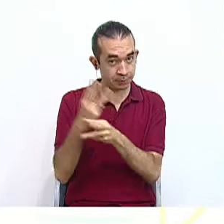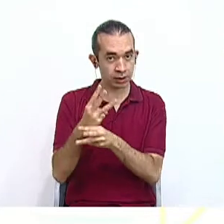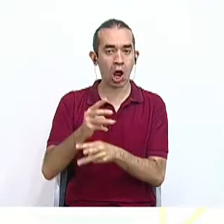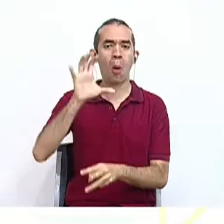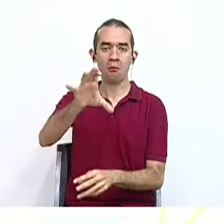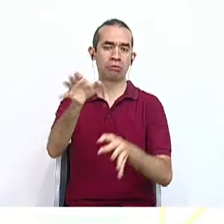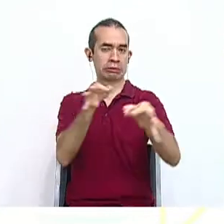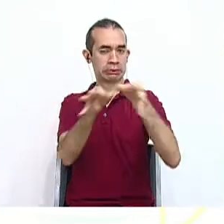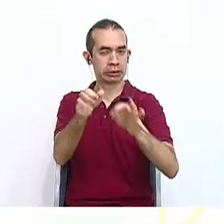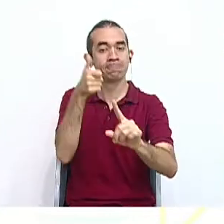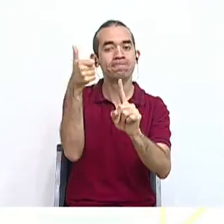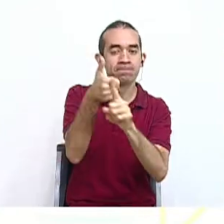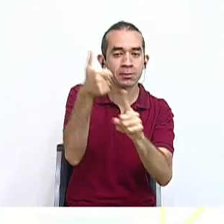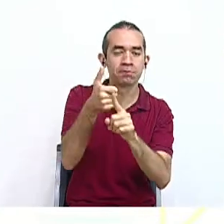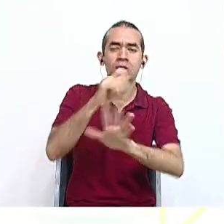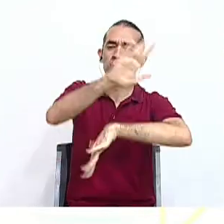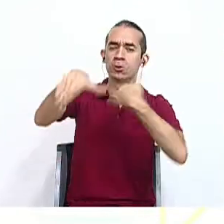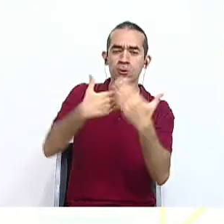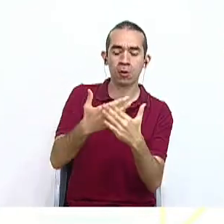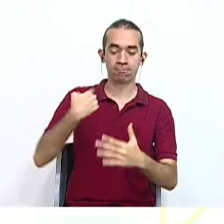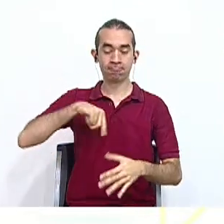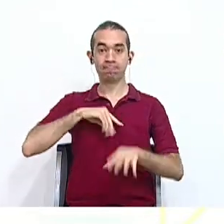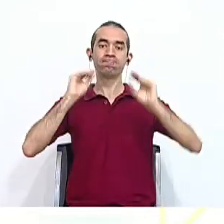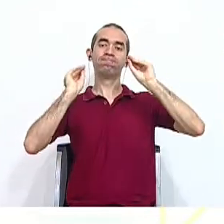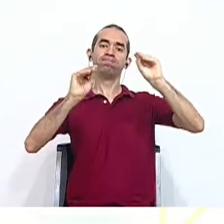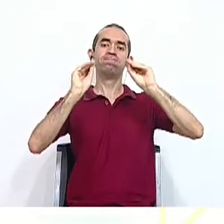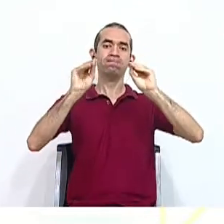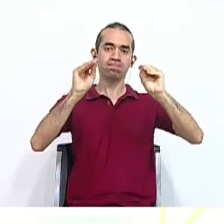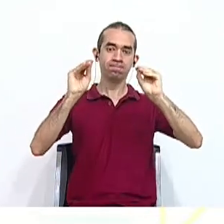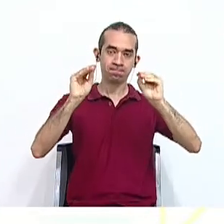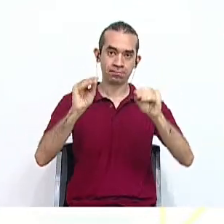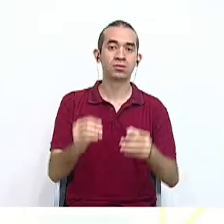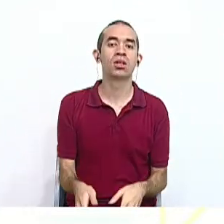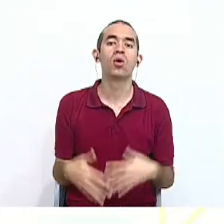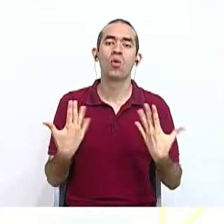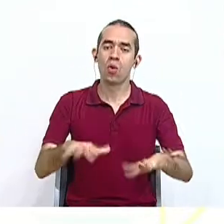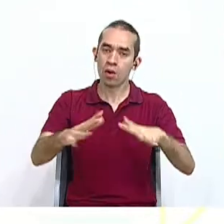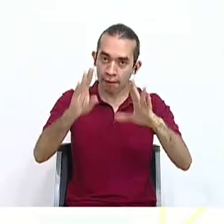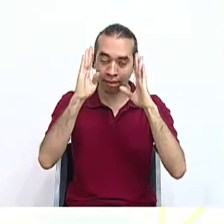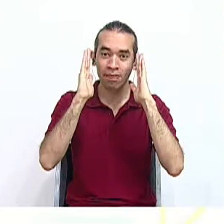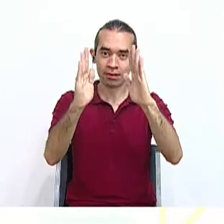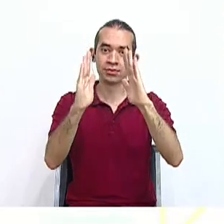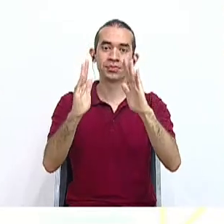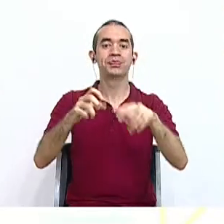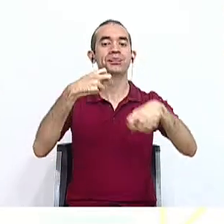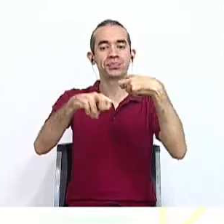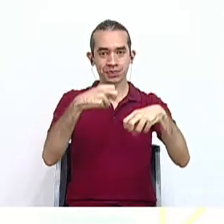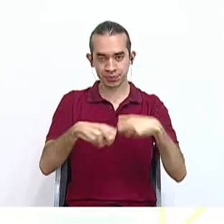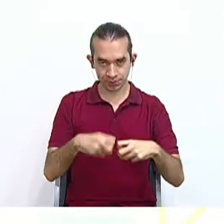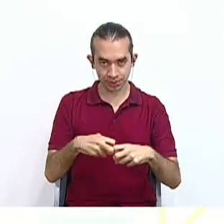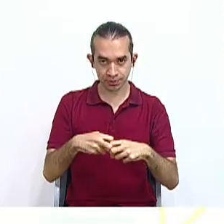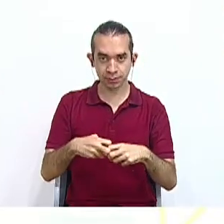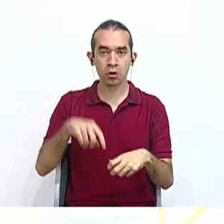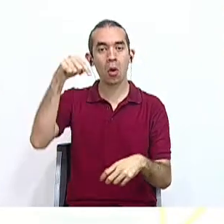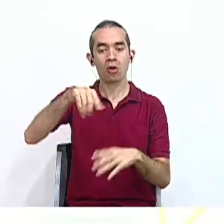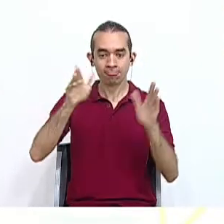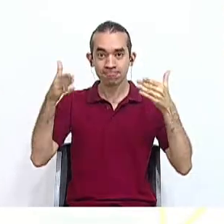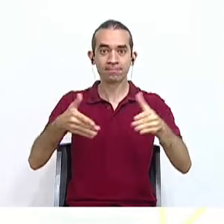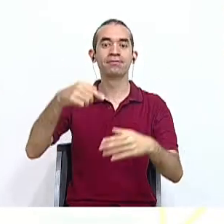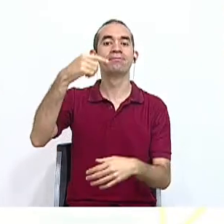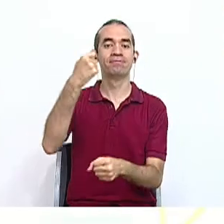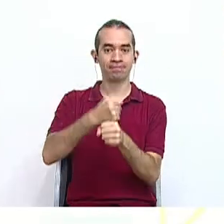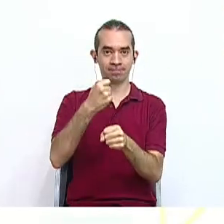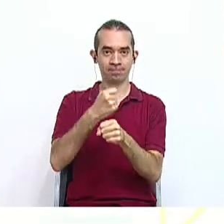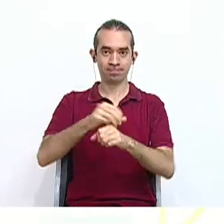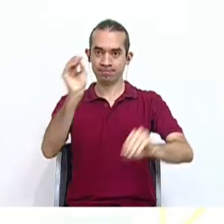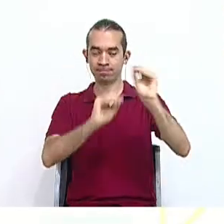propias explicaciones de todo lo que nosotros le transmitimos. Mucha atención a los problemas que vamos a trabajar el día de